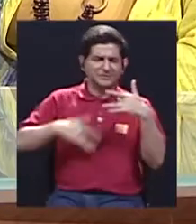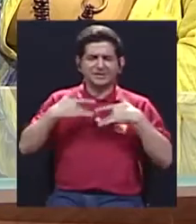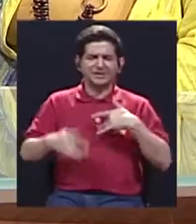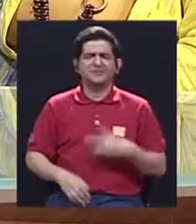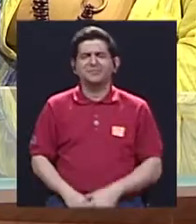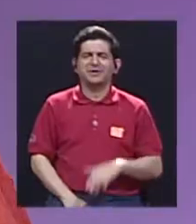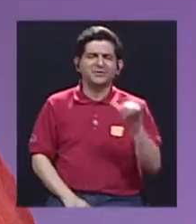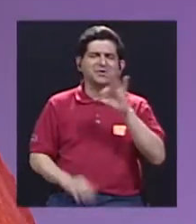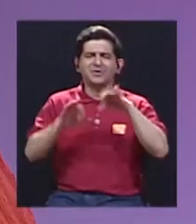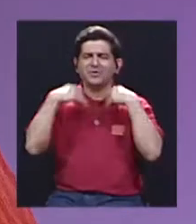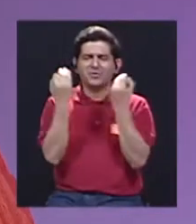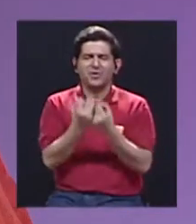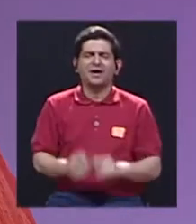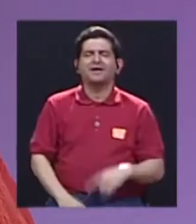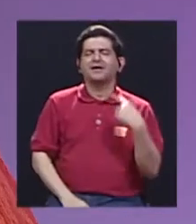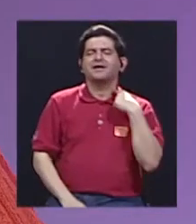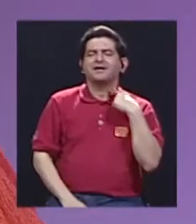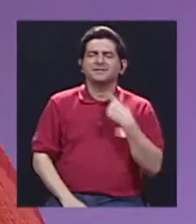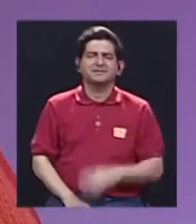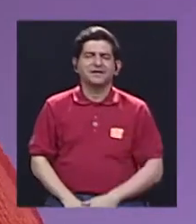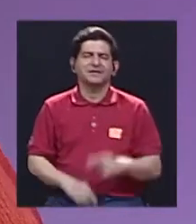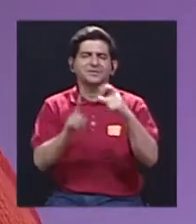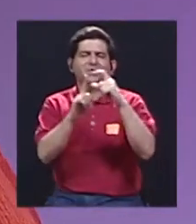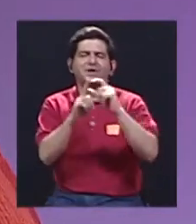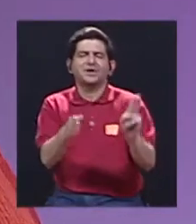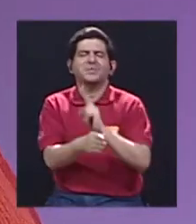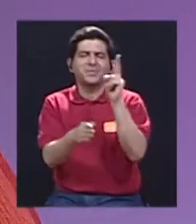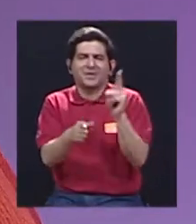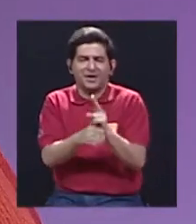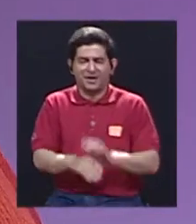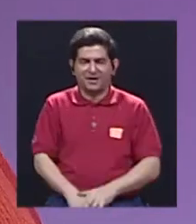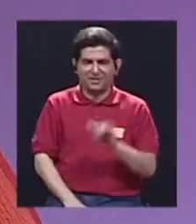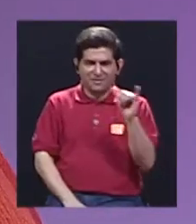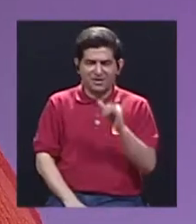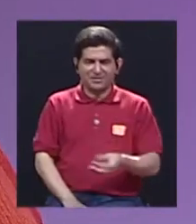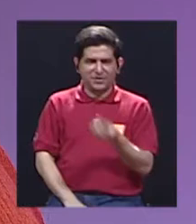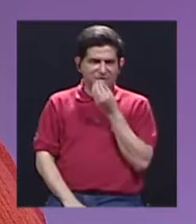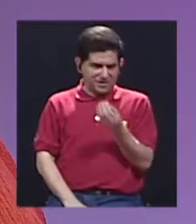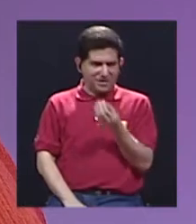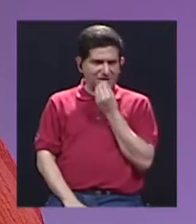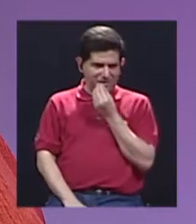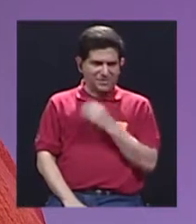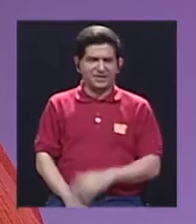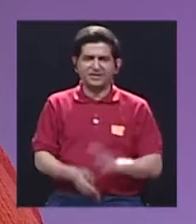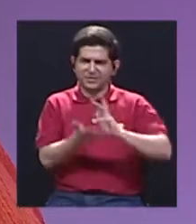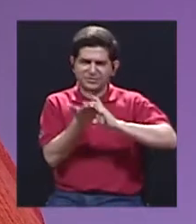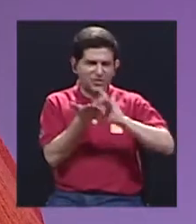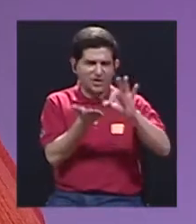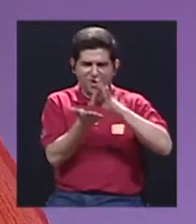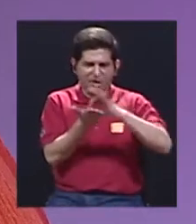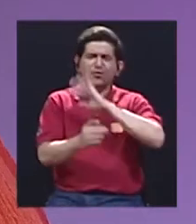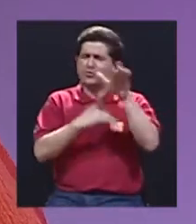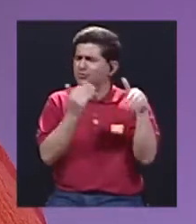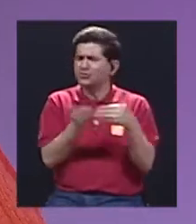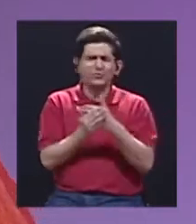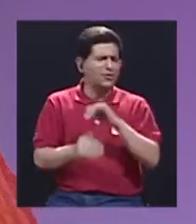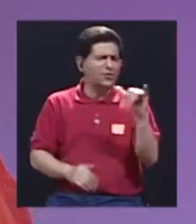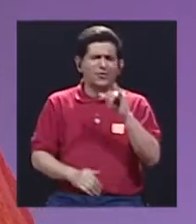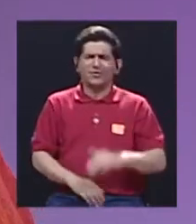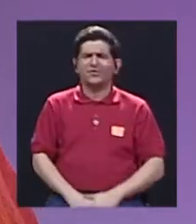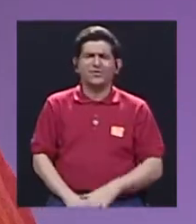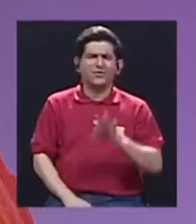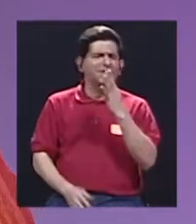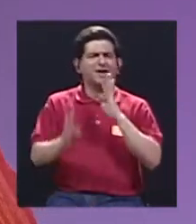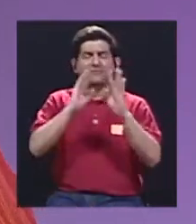acento en cuanto a los términos contra las palabras que se usan inclusive la gastronomía donde todo todo todo todo el